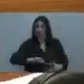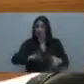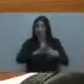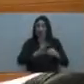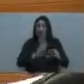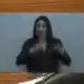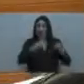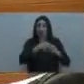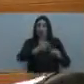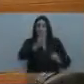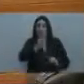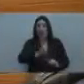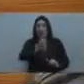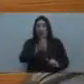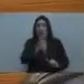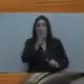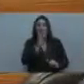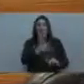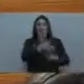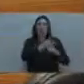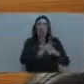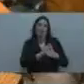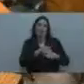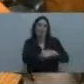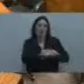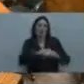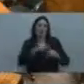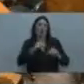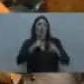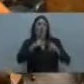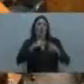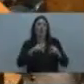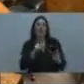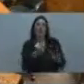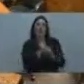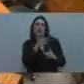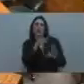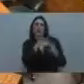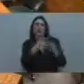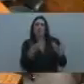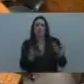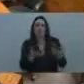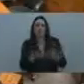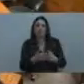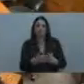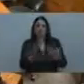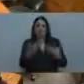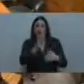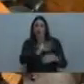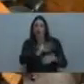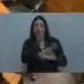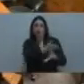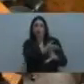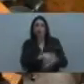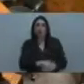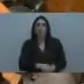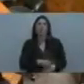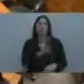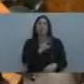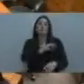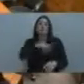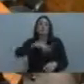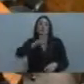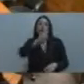Norte y recurrida por parte del Gobierno del Principado? Gracias, señoría. Señora consejera. Pues, señor Medina, tengo